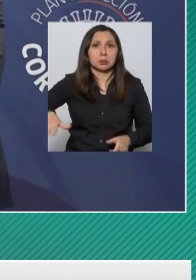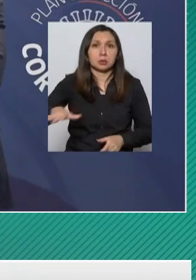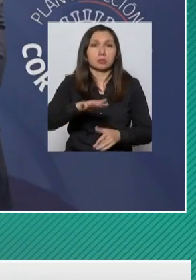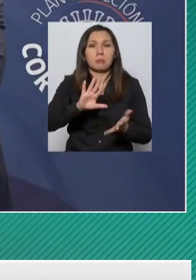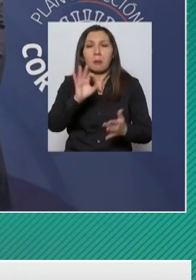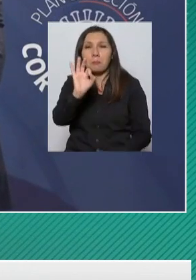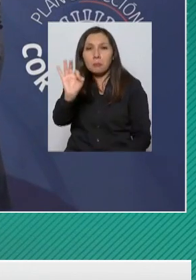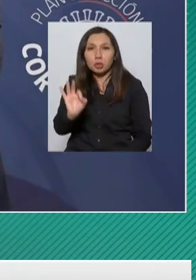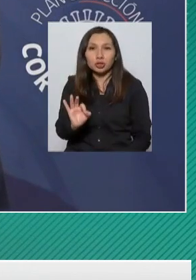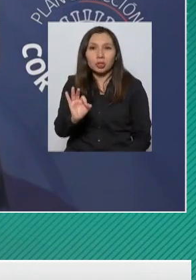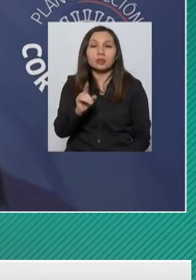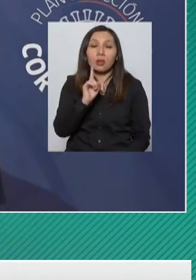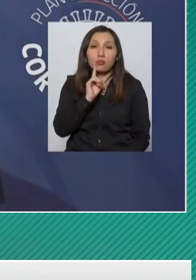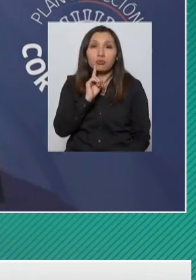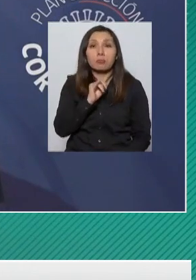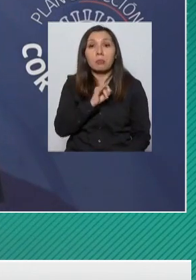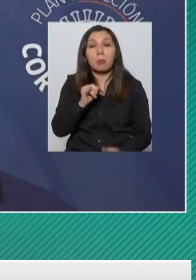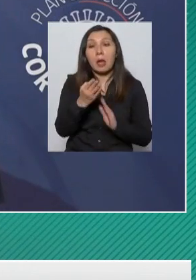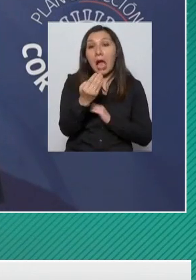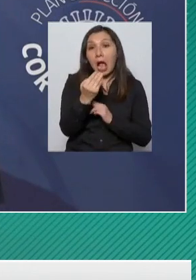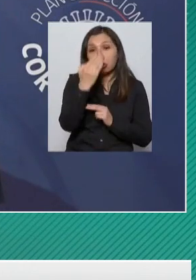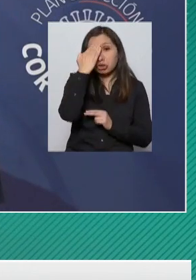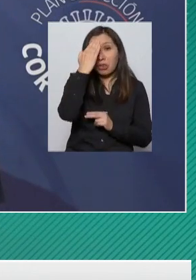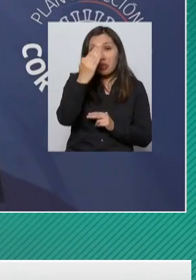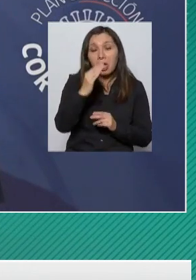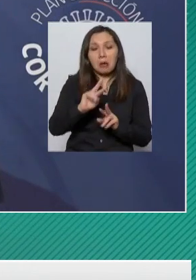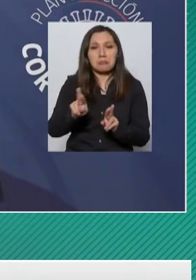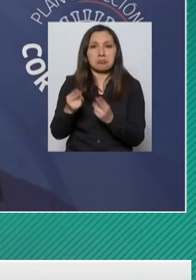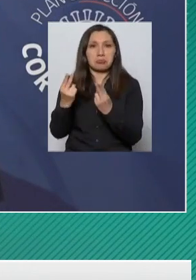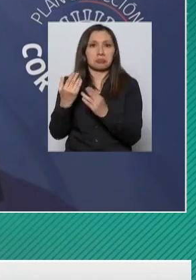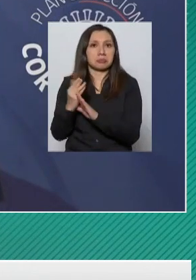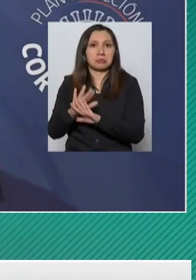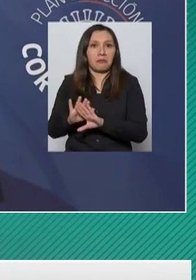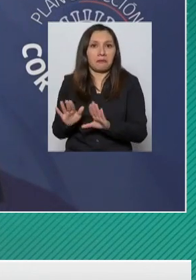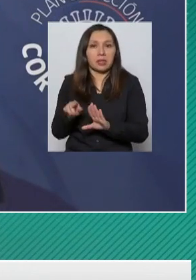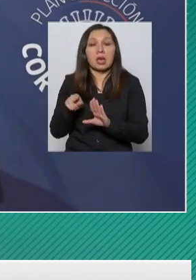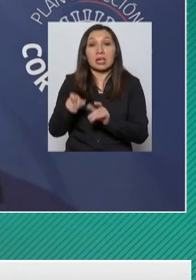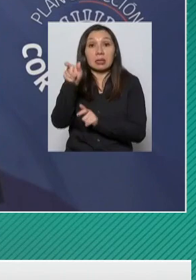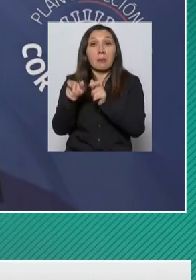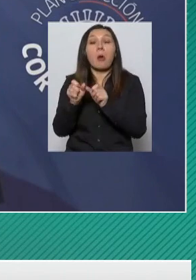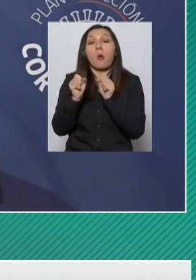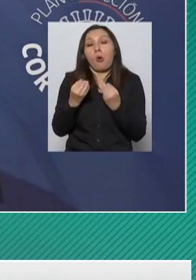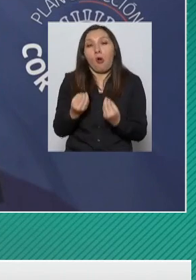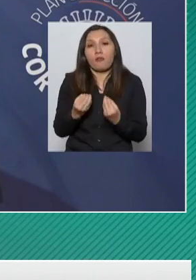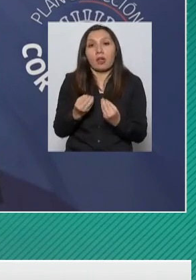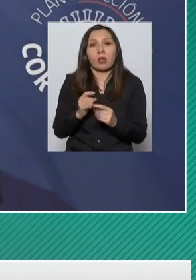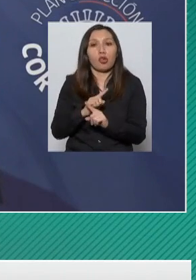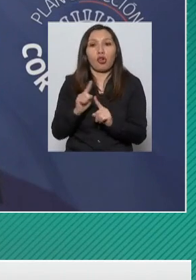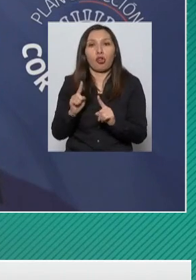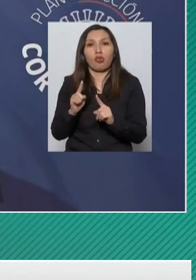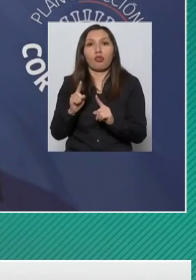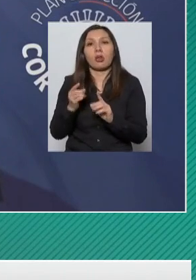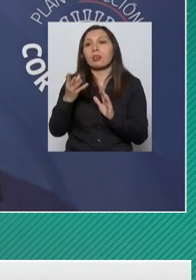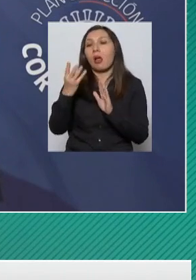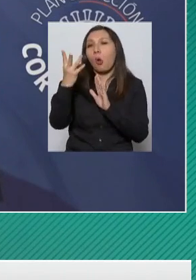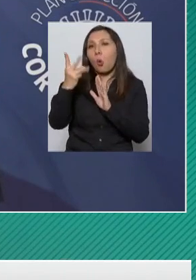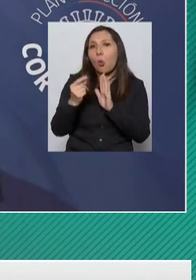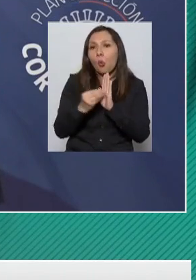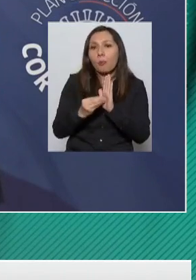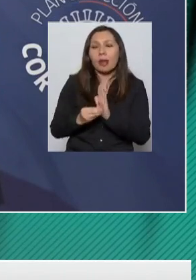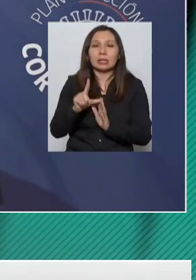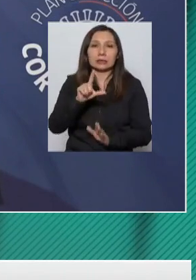porcentaje de personas que después de 14 días se recuperan y esas personas obviamente no están contabilizadas en los